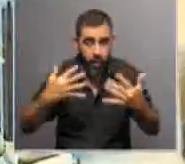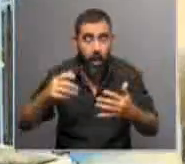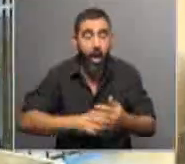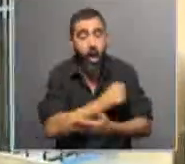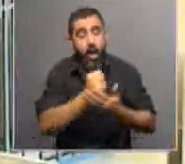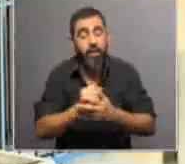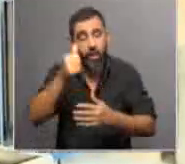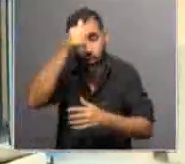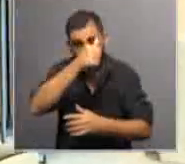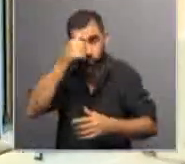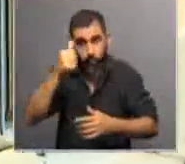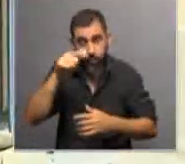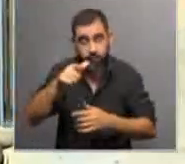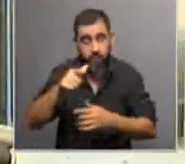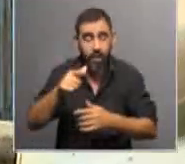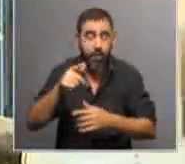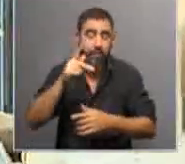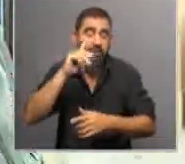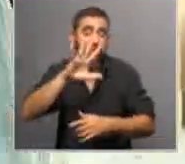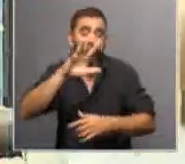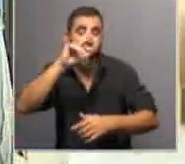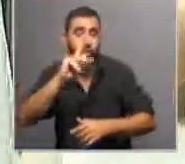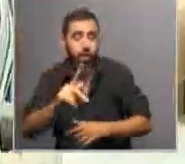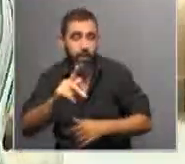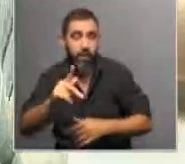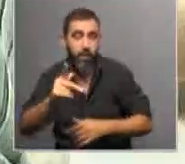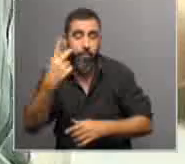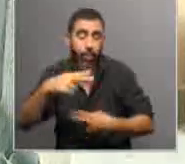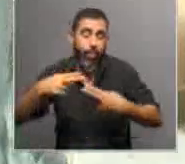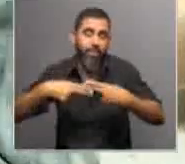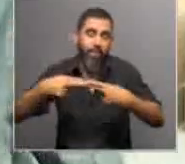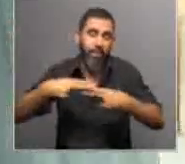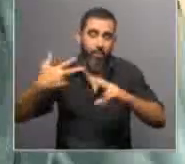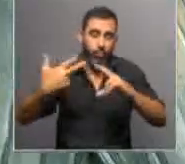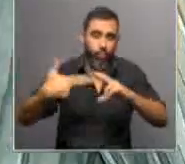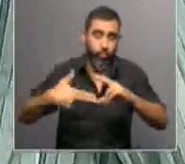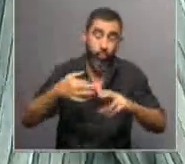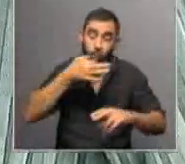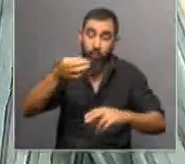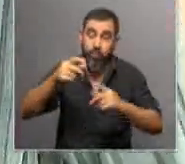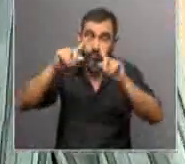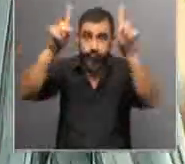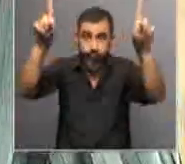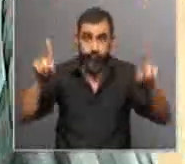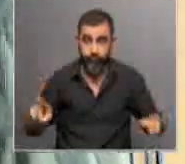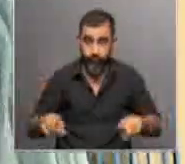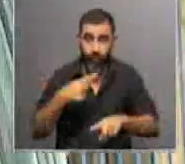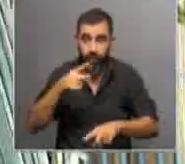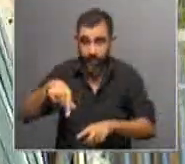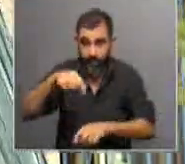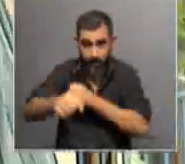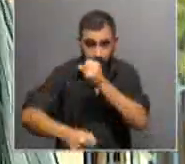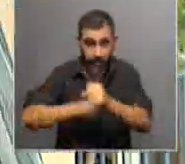el domingo esta Down 5K edición virtual que, como señala el eslogan de este